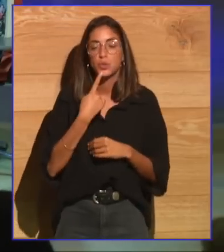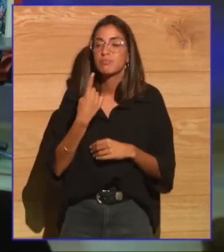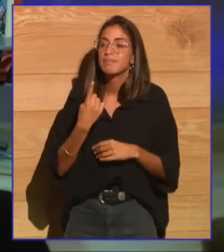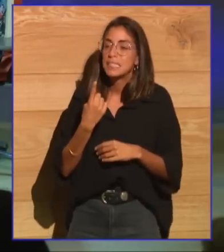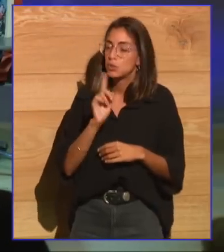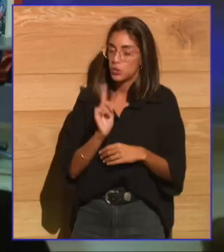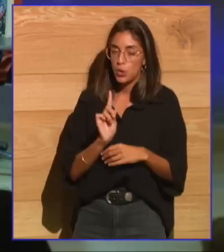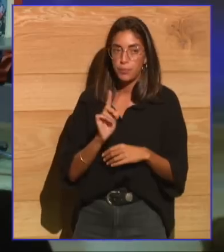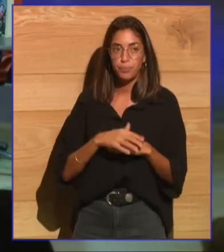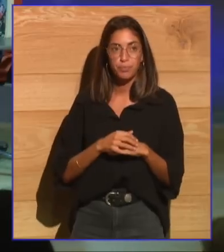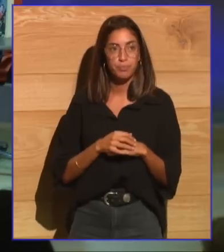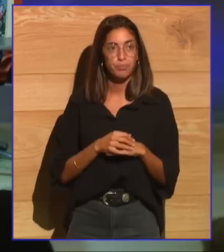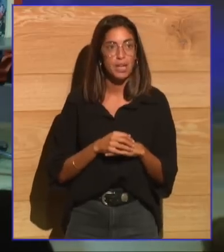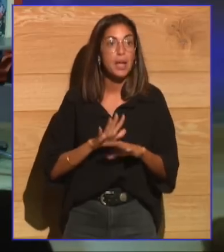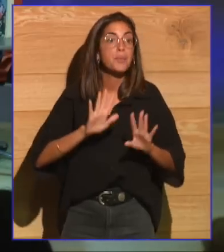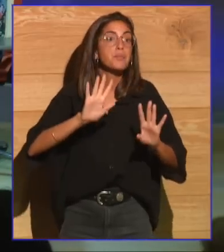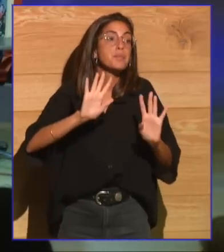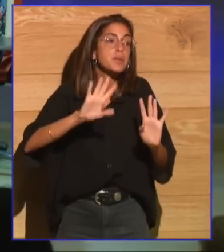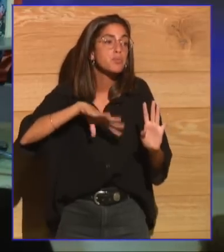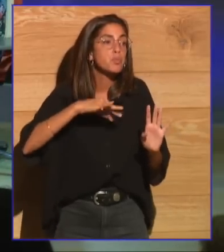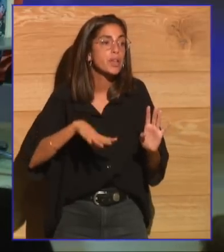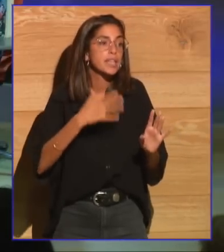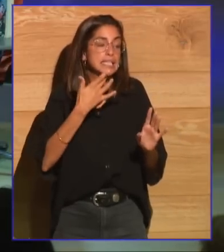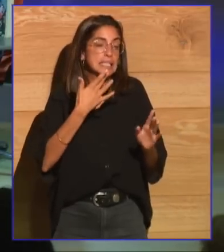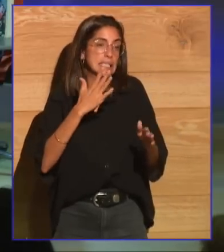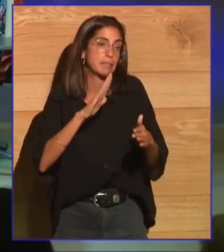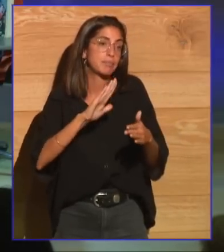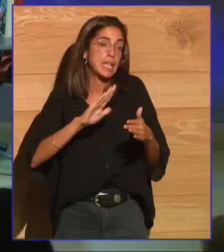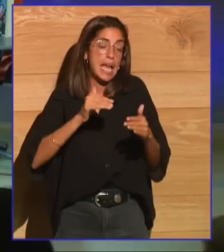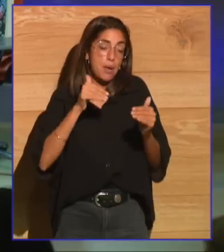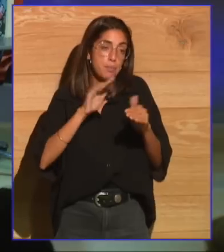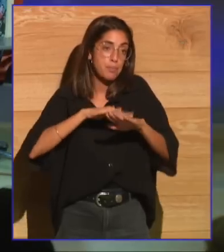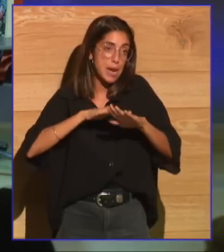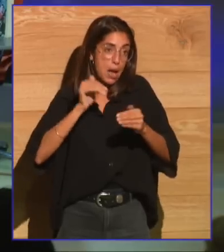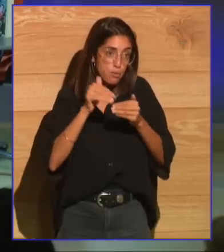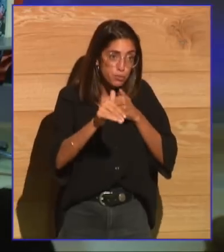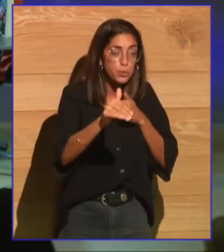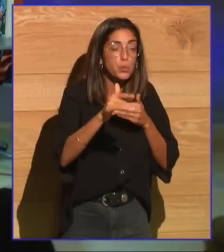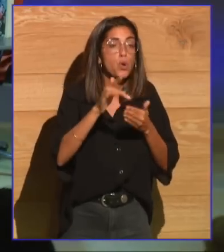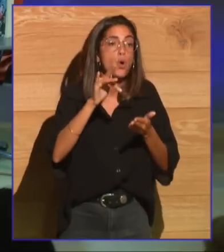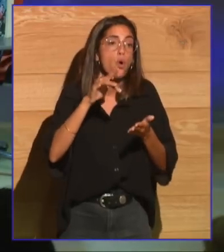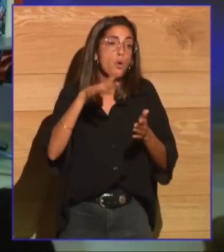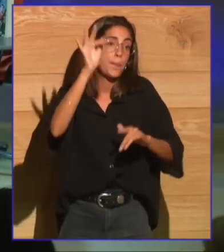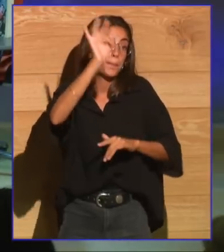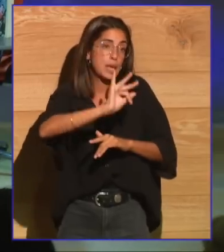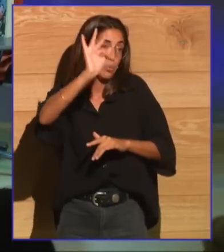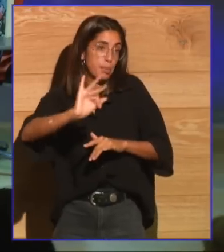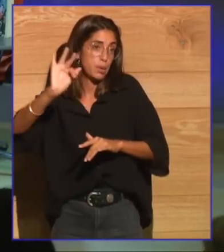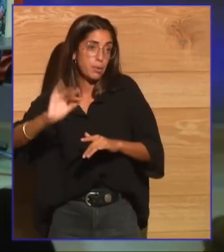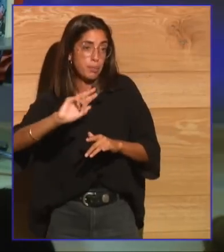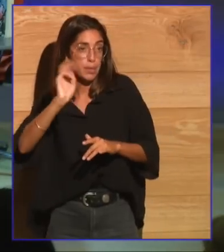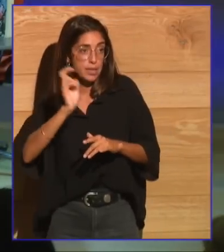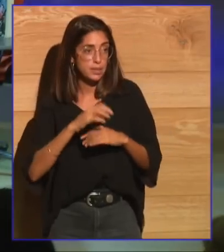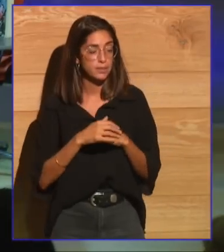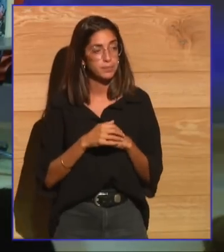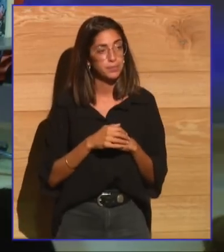director de películas claro que viene a cobrar que viene cobrando un